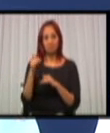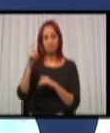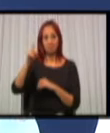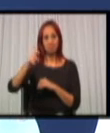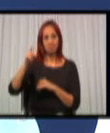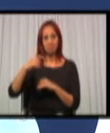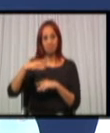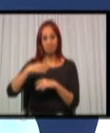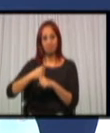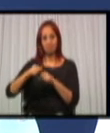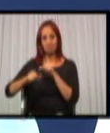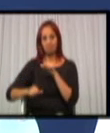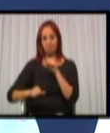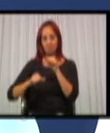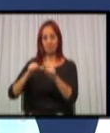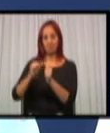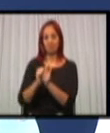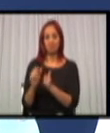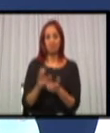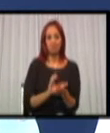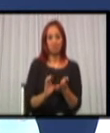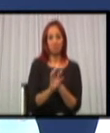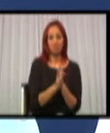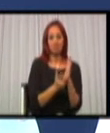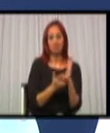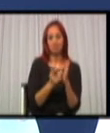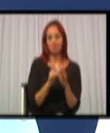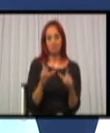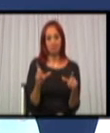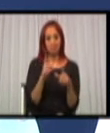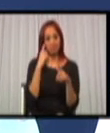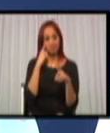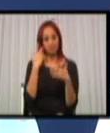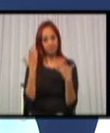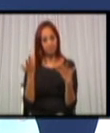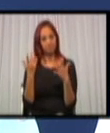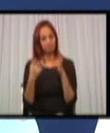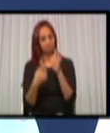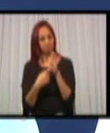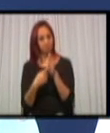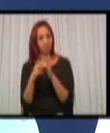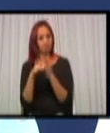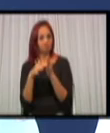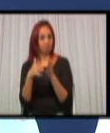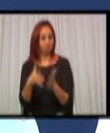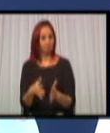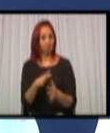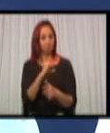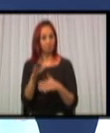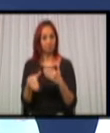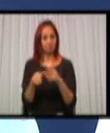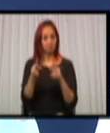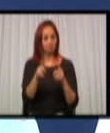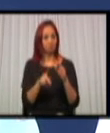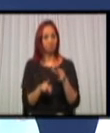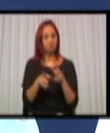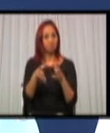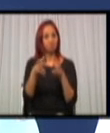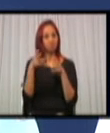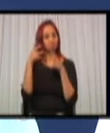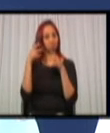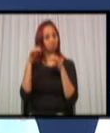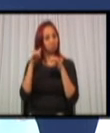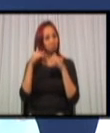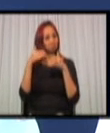hacer un esfuerzo con los colegios técnicos de la zona, para que los estudiantes y todos aquellos que esperen